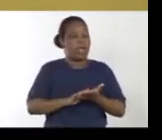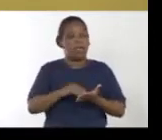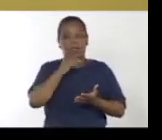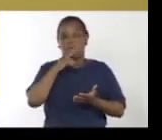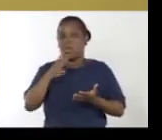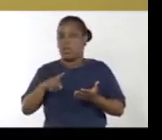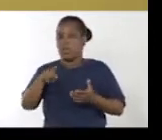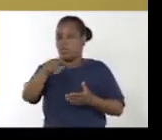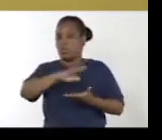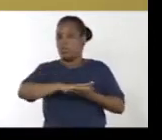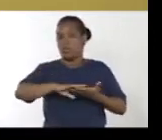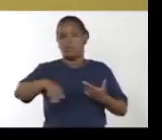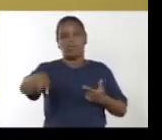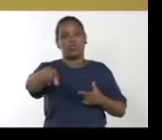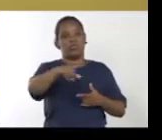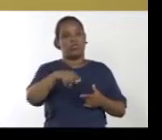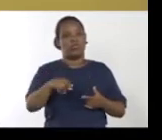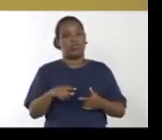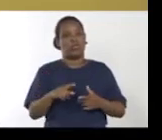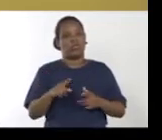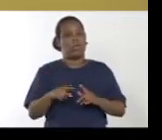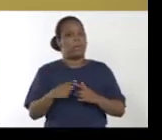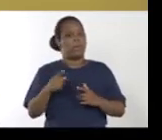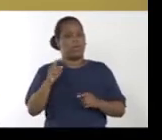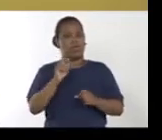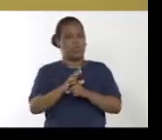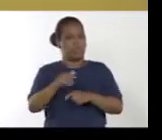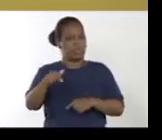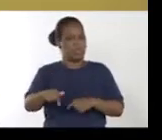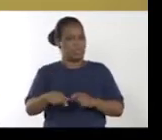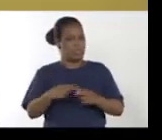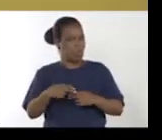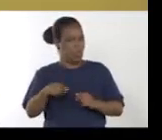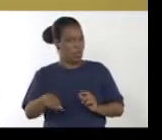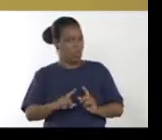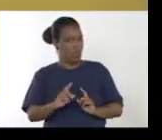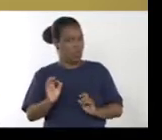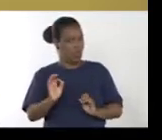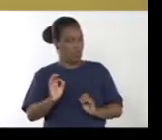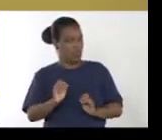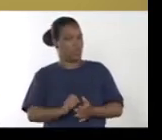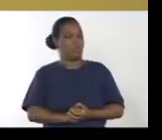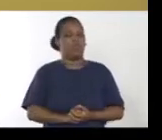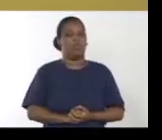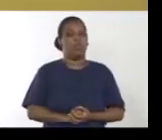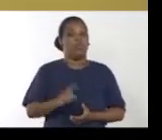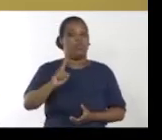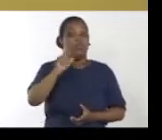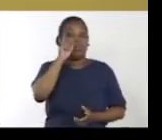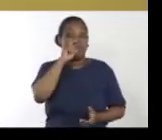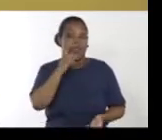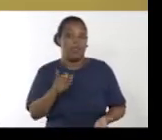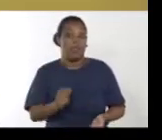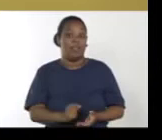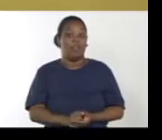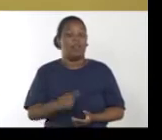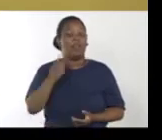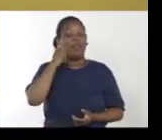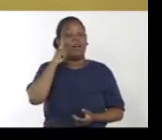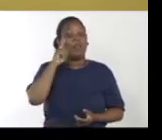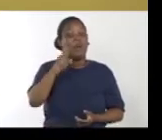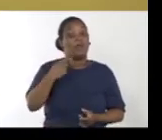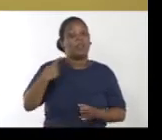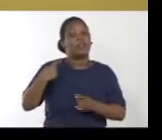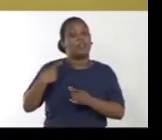leerlos sin su autorización. No, pero no empiecen a hacerlo ahora todavía. No, si no hemos